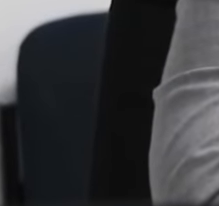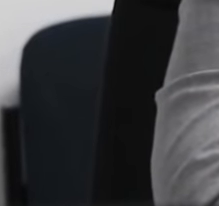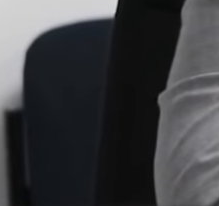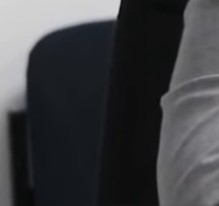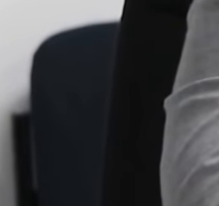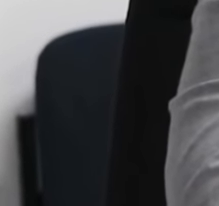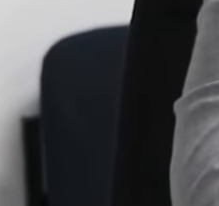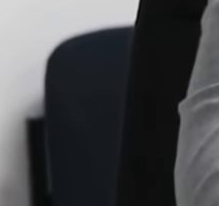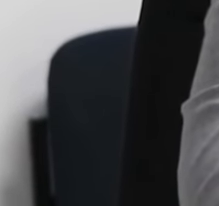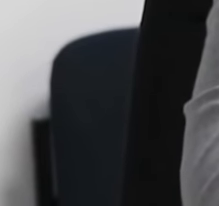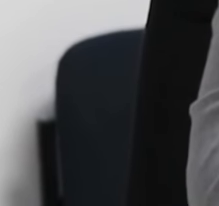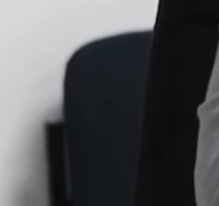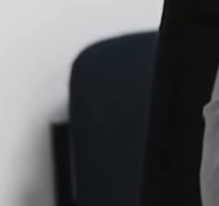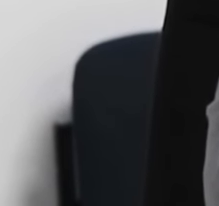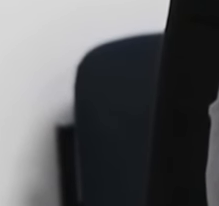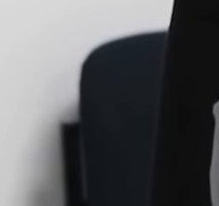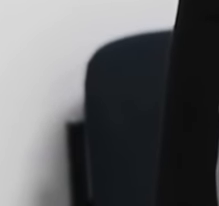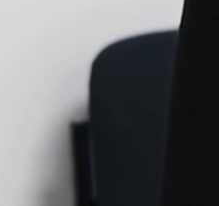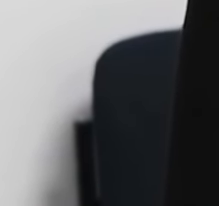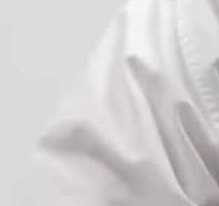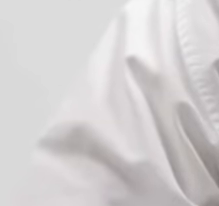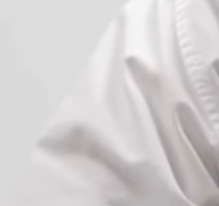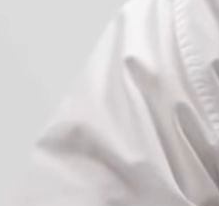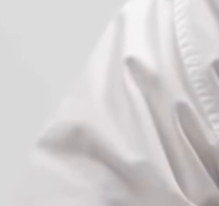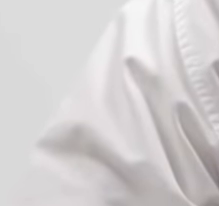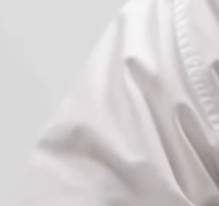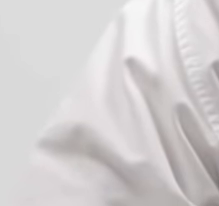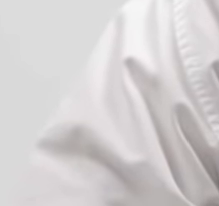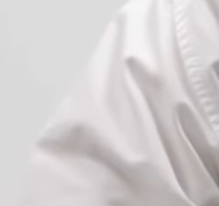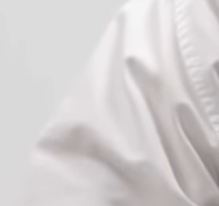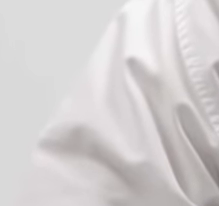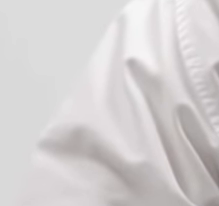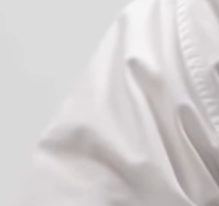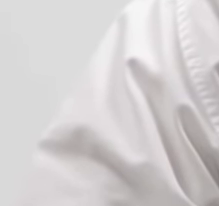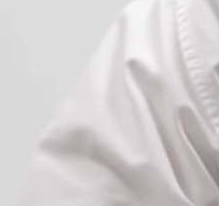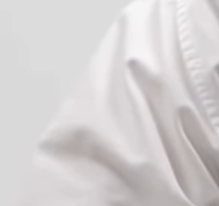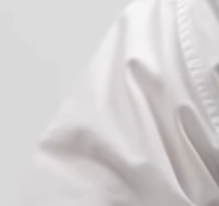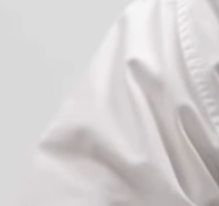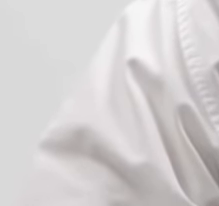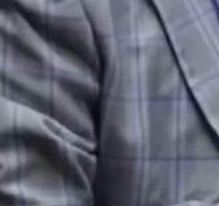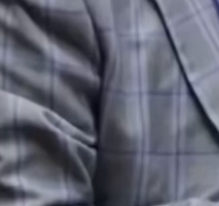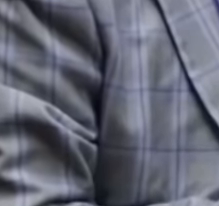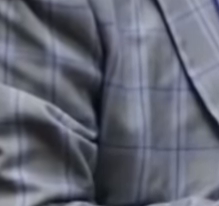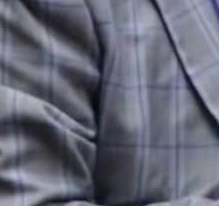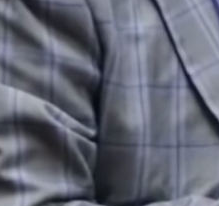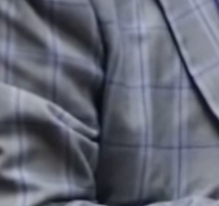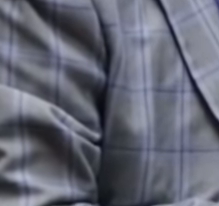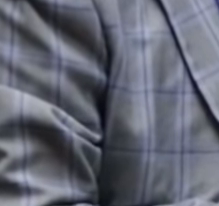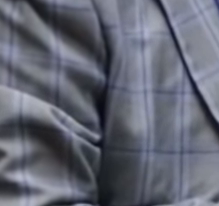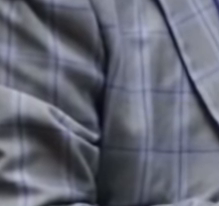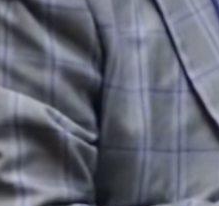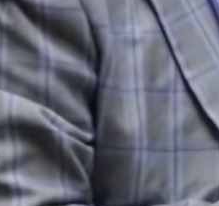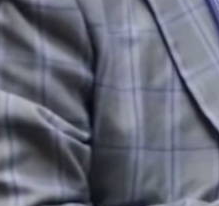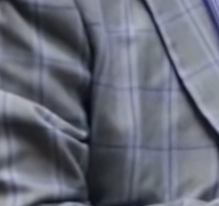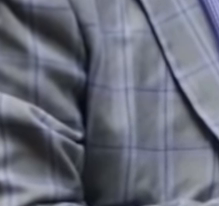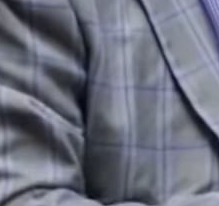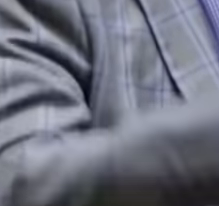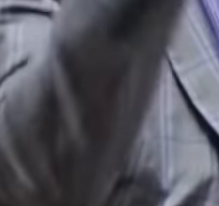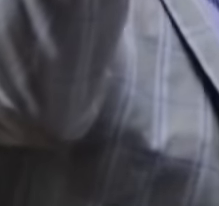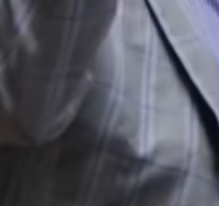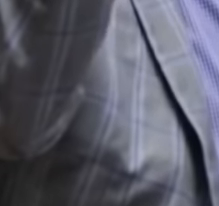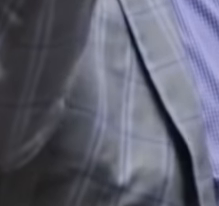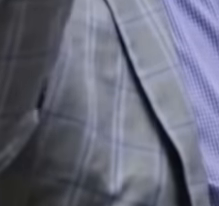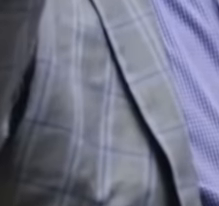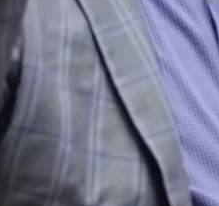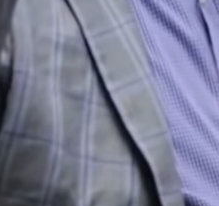loable acciones y labor que tienen la lotería nacional de beneficiencia y que con esto van a poder ayudar a más personas van a poder llegar